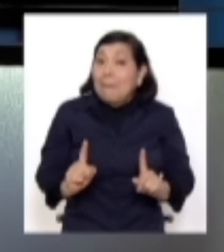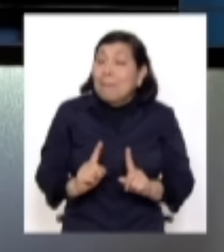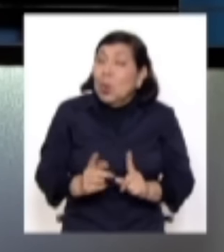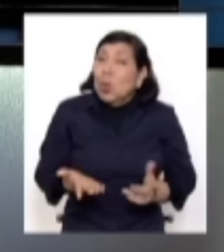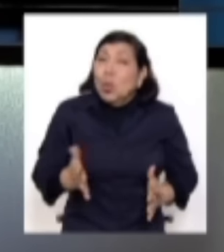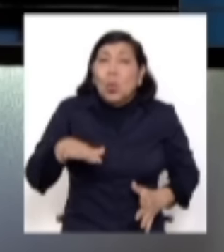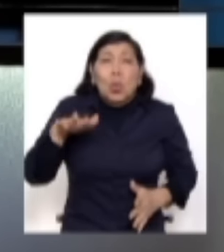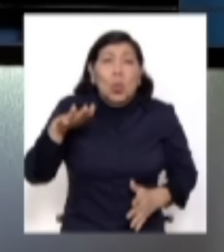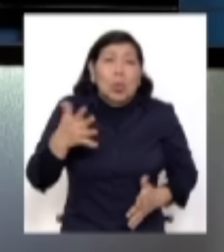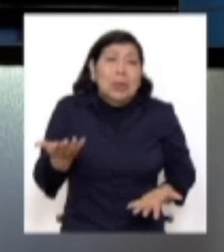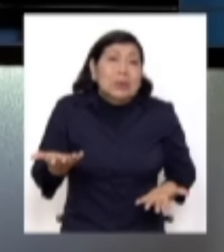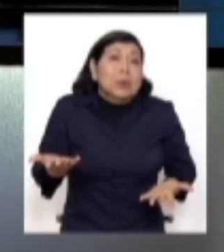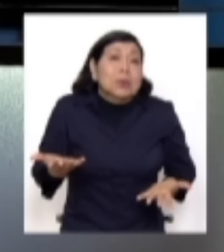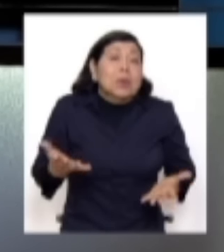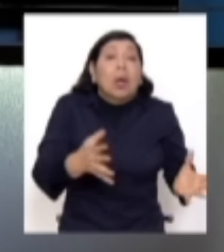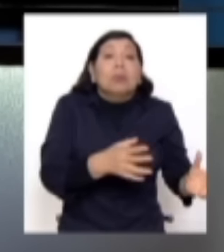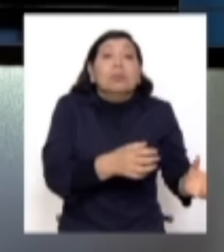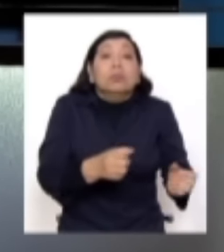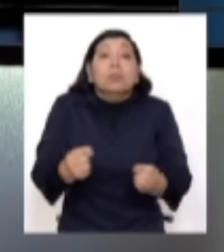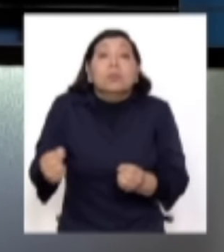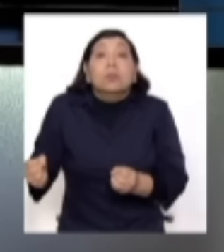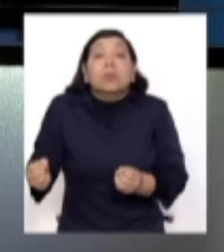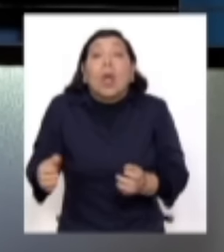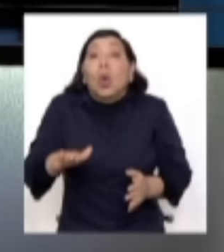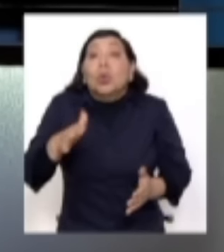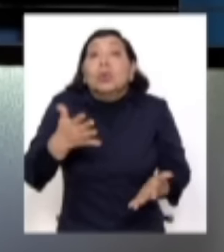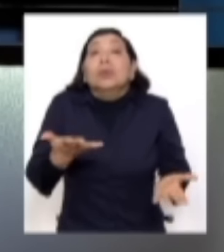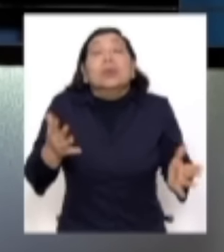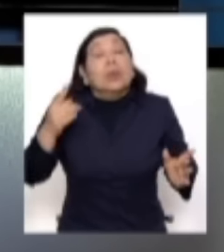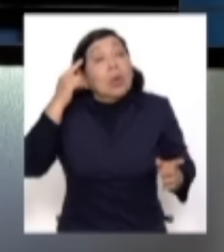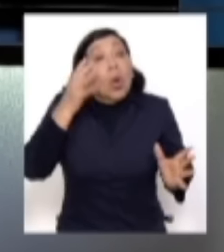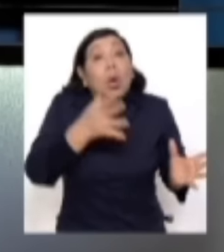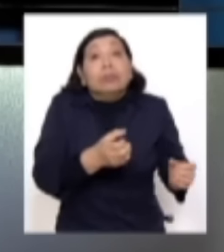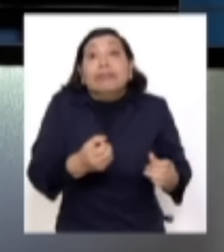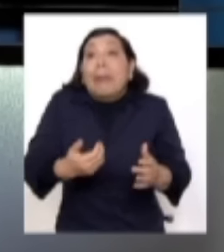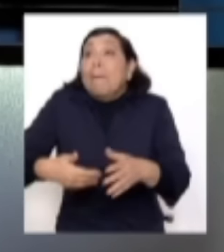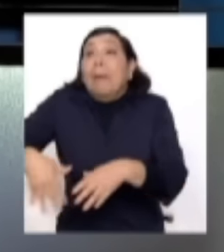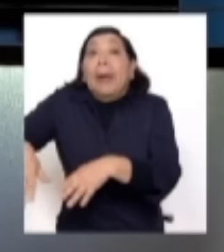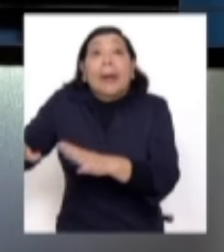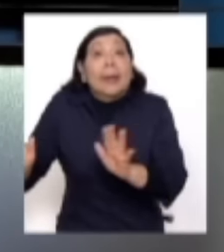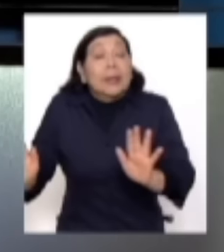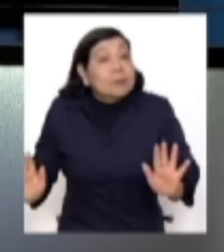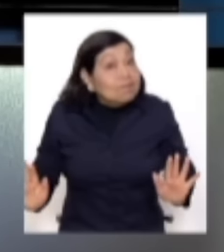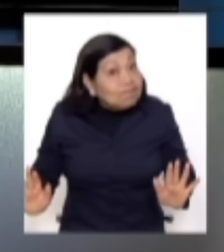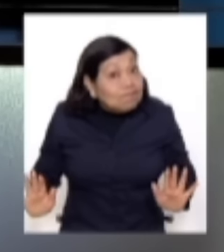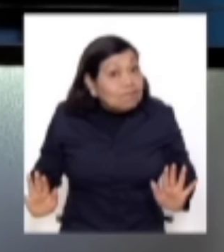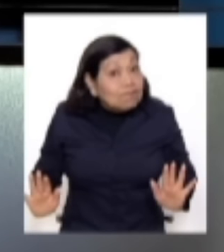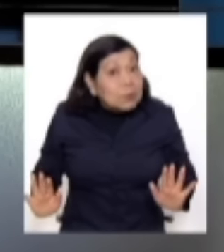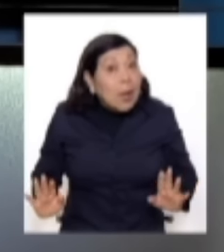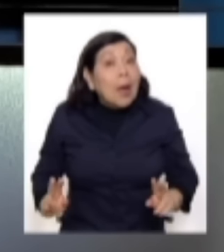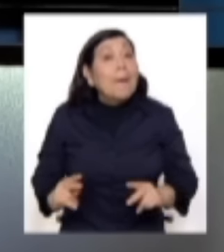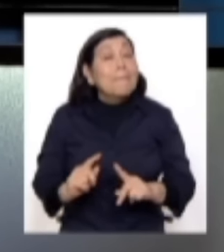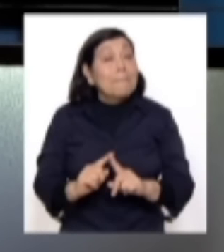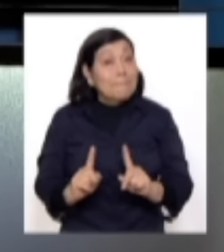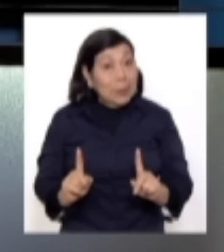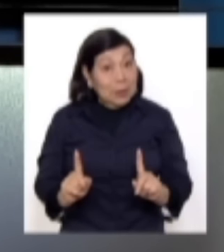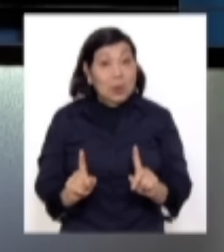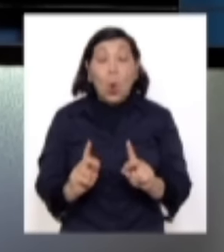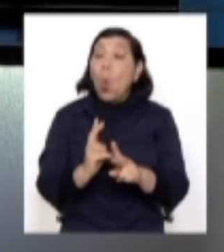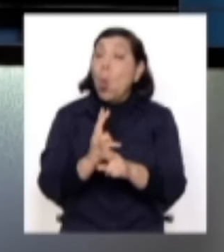Pero imagínense que se hubiera dado un secuestro, claro, al menor, que podría darse en cualquier momento. Así que esperamos que